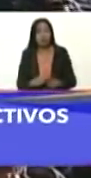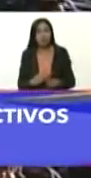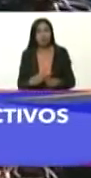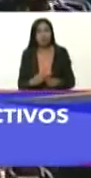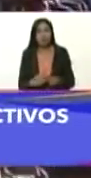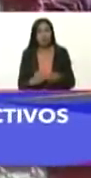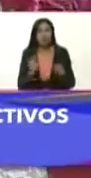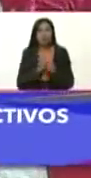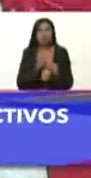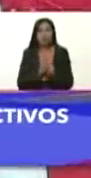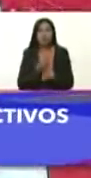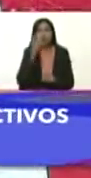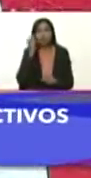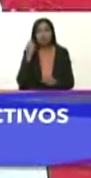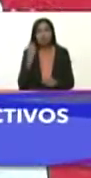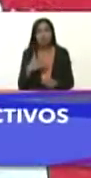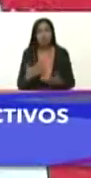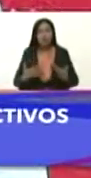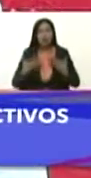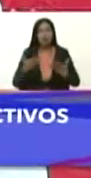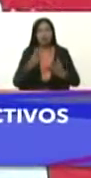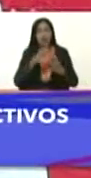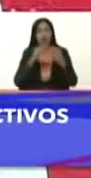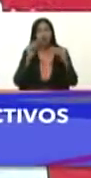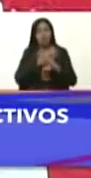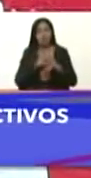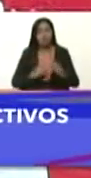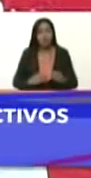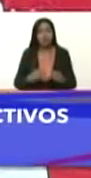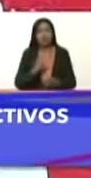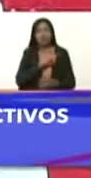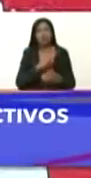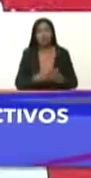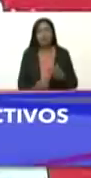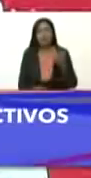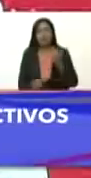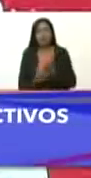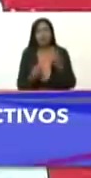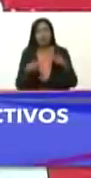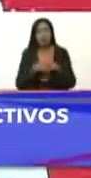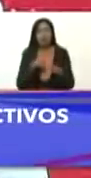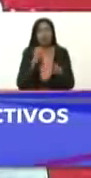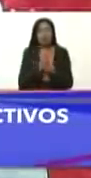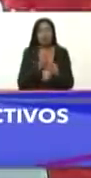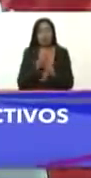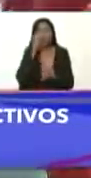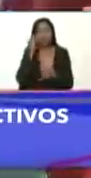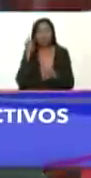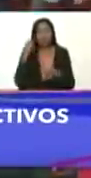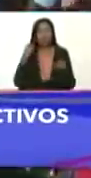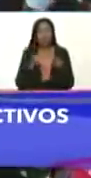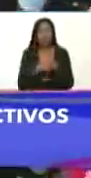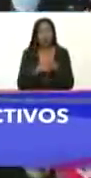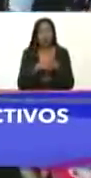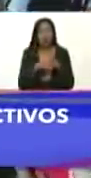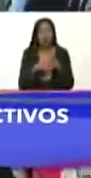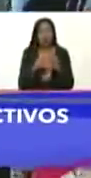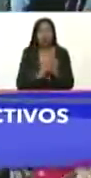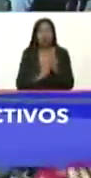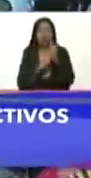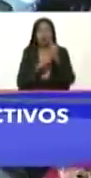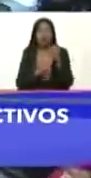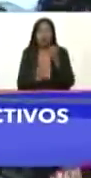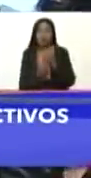poder obrero. Yo quiero darle todo el poder al poder obrero de base, a los trabajadores de base, a los delegados de